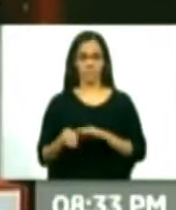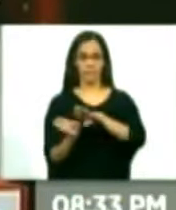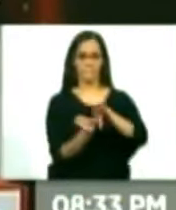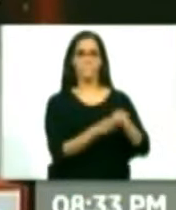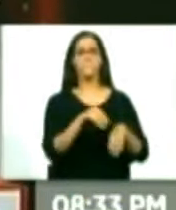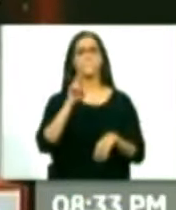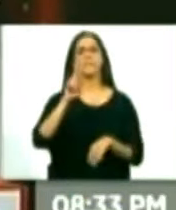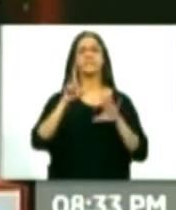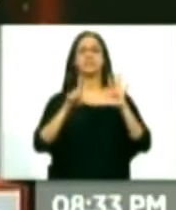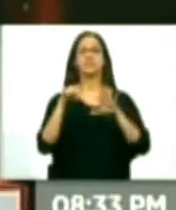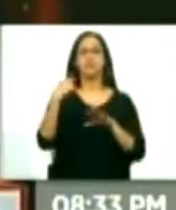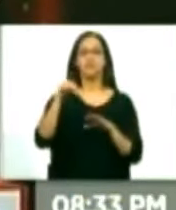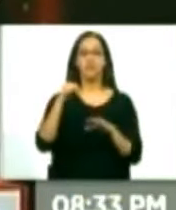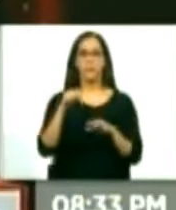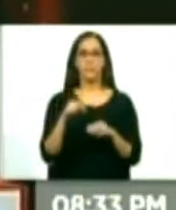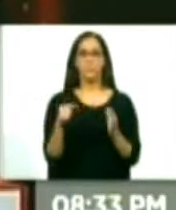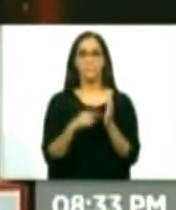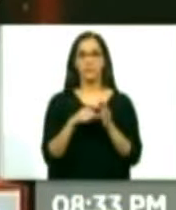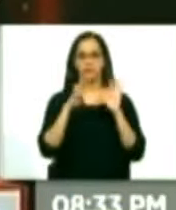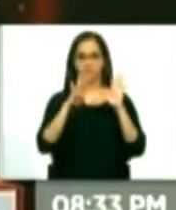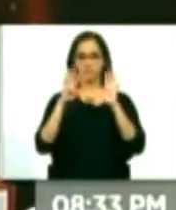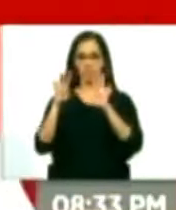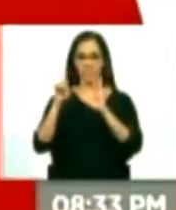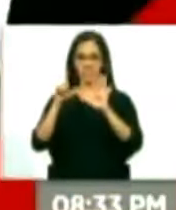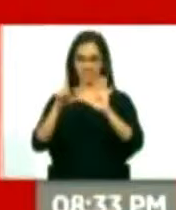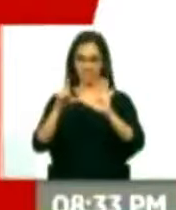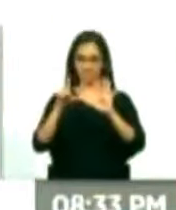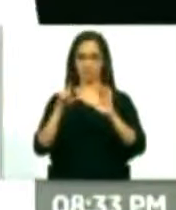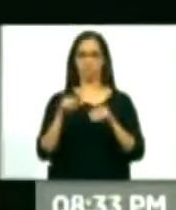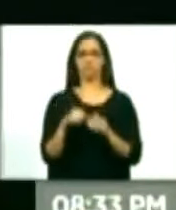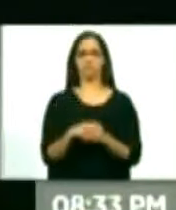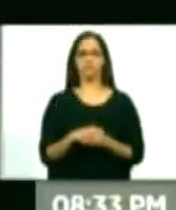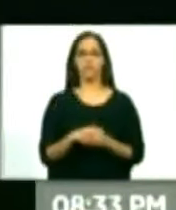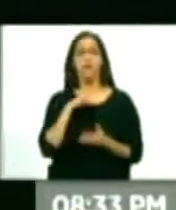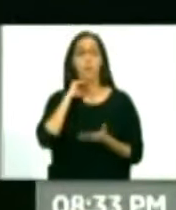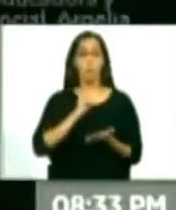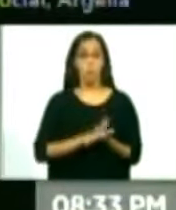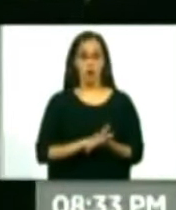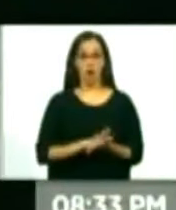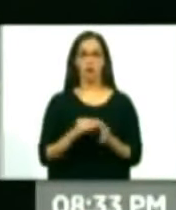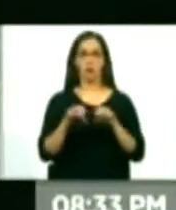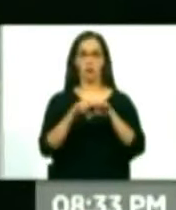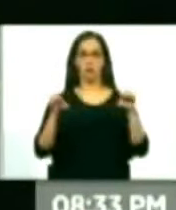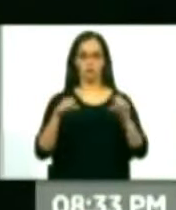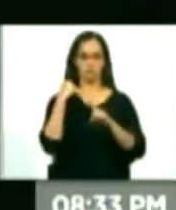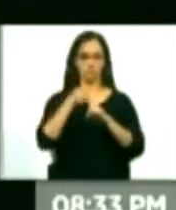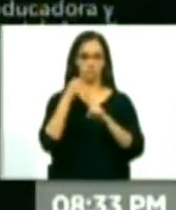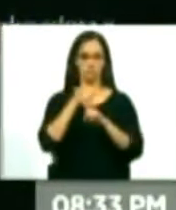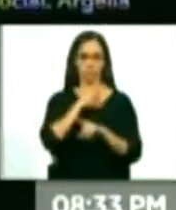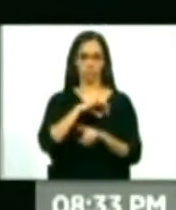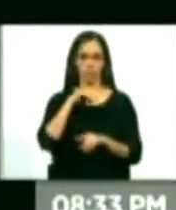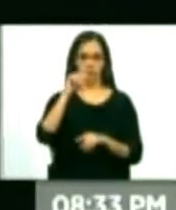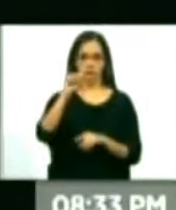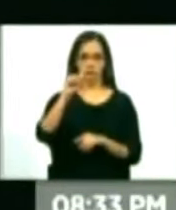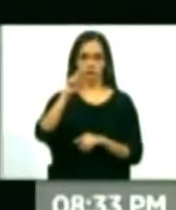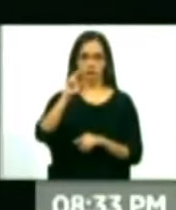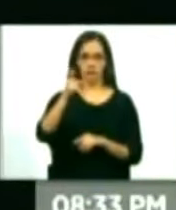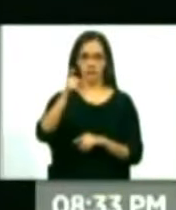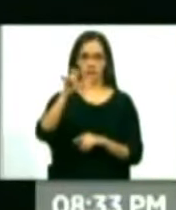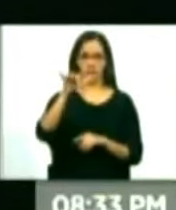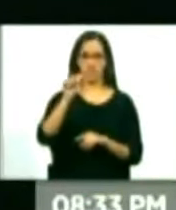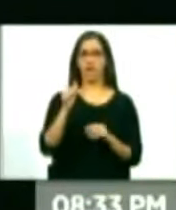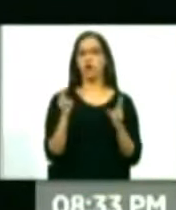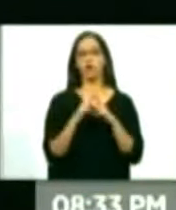27 de noviembre de 1997, hace 23 años, fallece la educadora y luchadora social Argelia Laya, conocida como